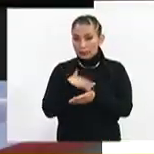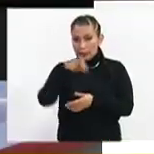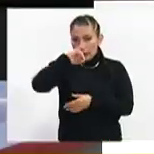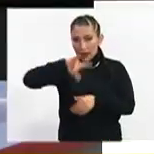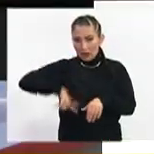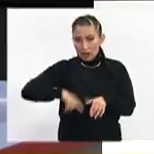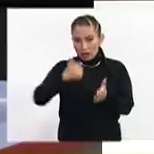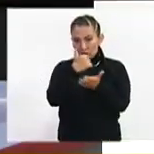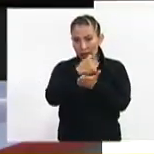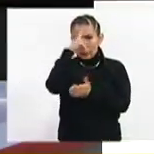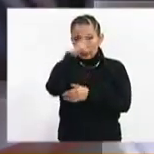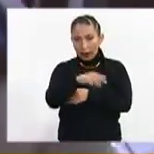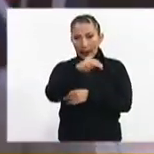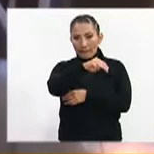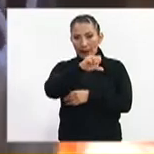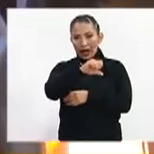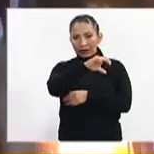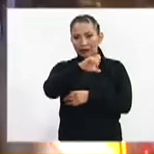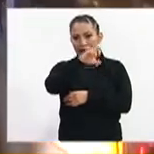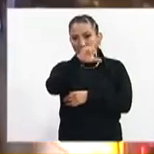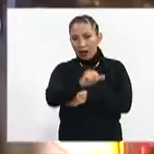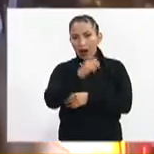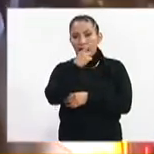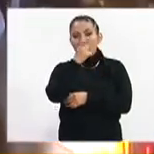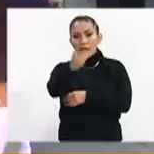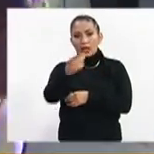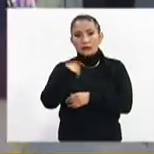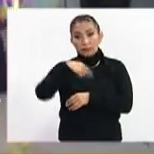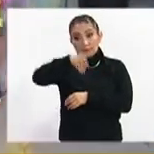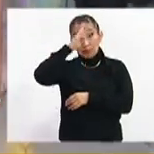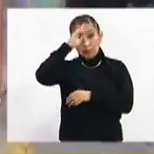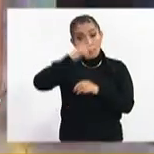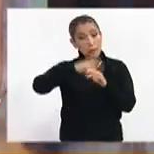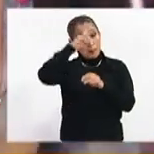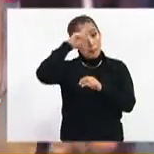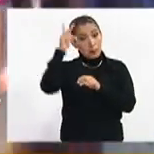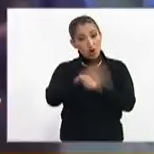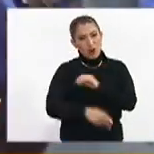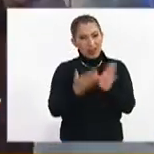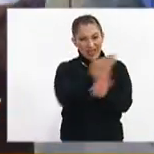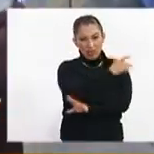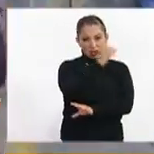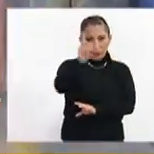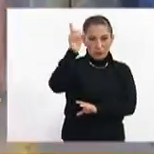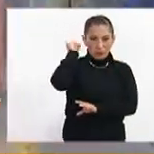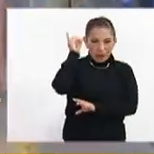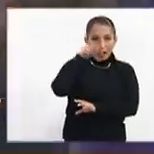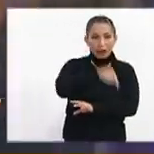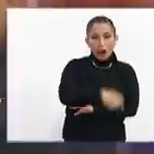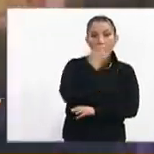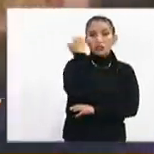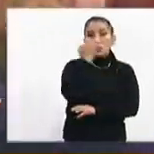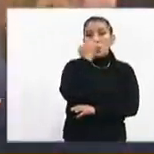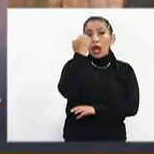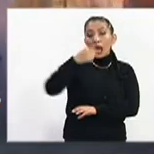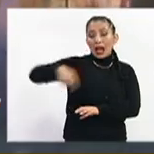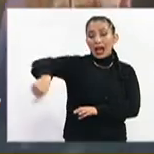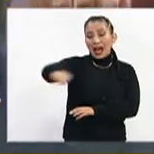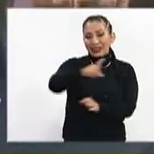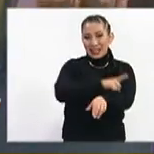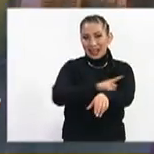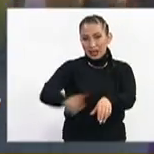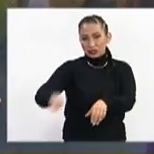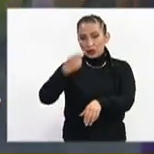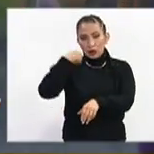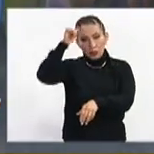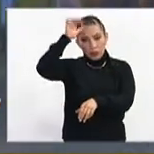jefe de gobierno de la Ciudad de México, Miguel Ángel Mancera, levantó la restricción que se mantenía desde el domingo pasado en las escuelas de las